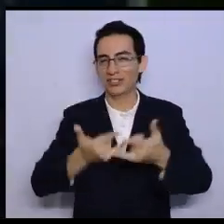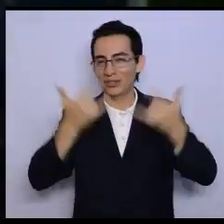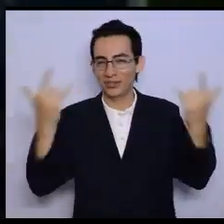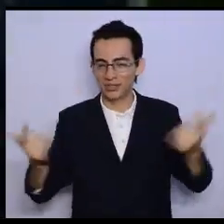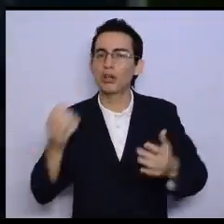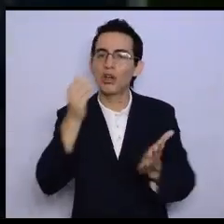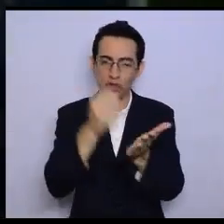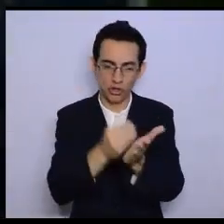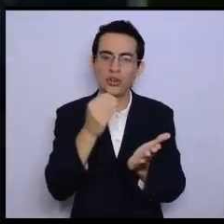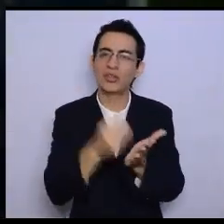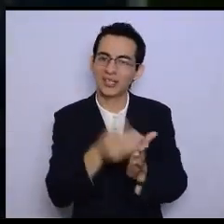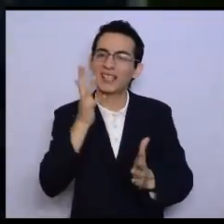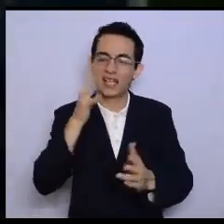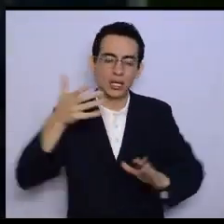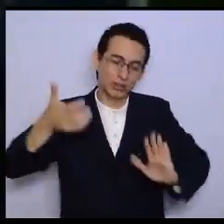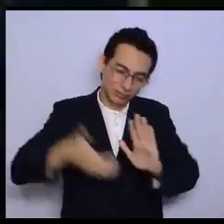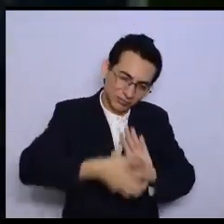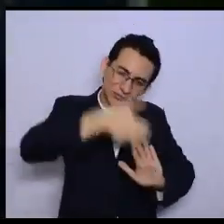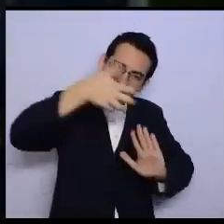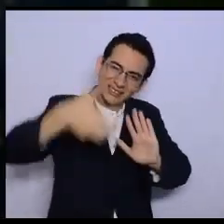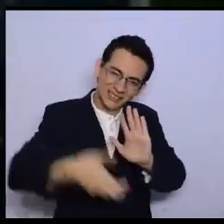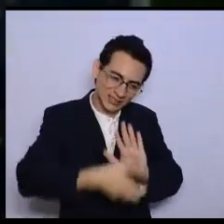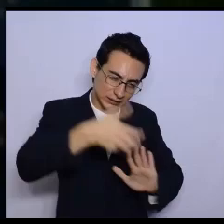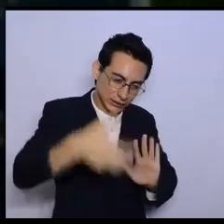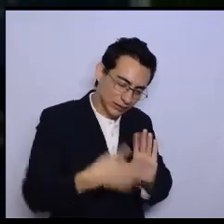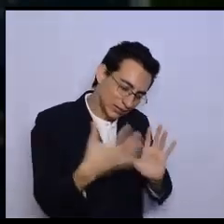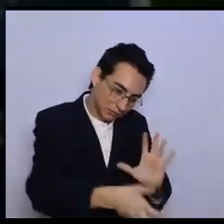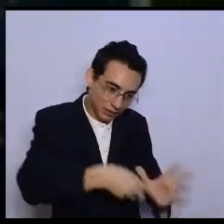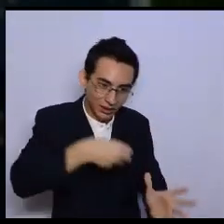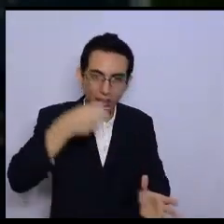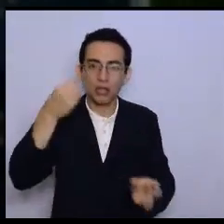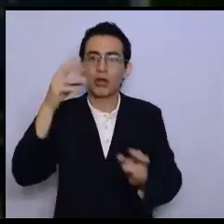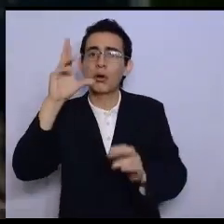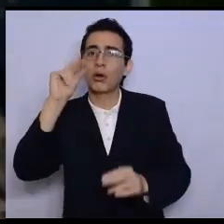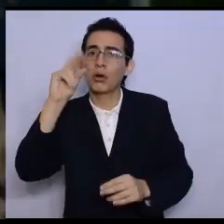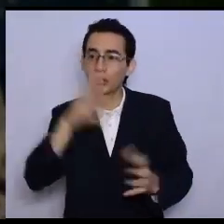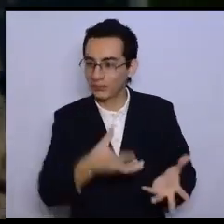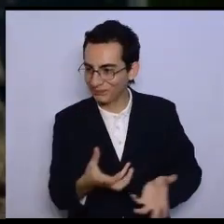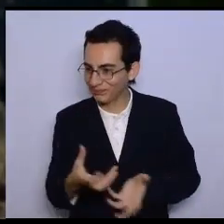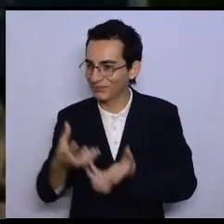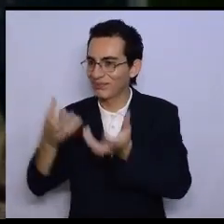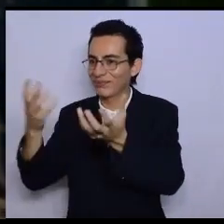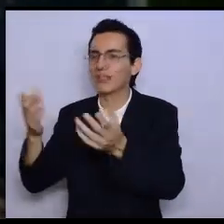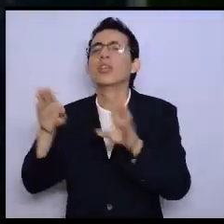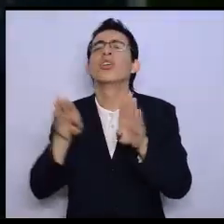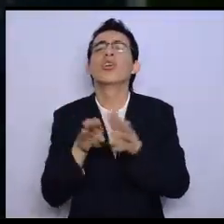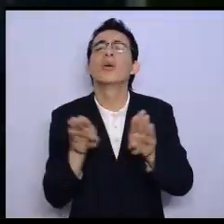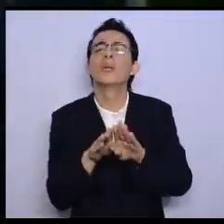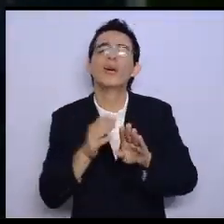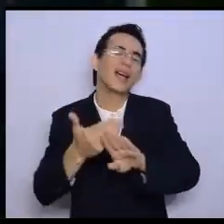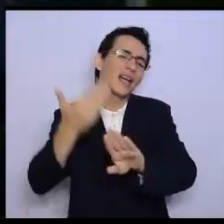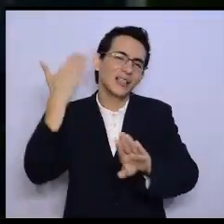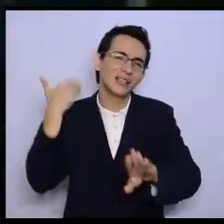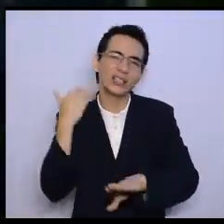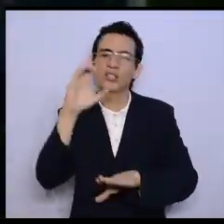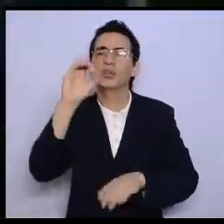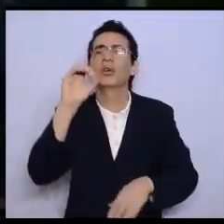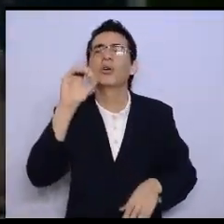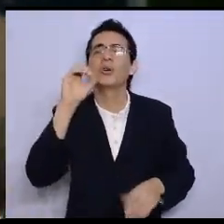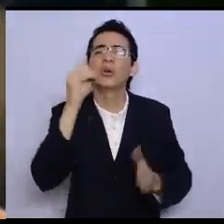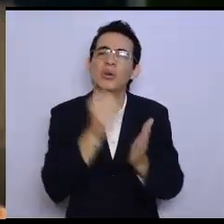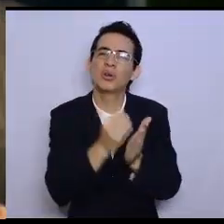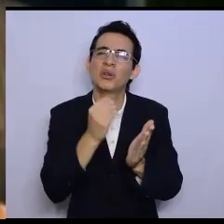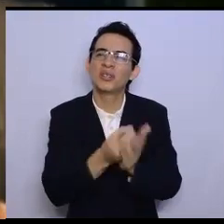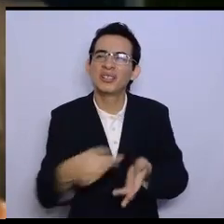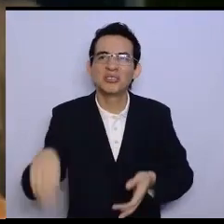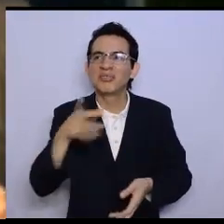se sacaba de las entrañas de la tierra. Los procedimientos para extraer el oro puro hasta la